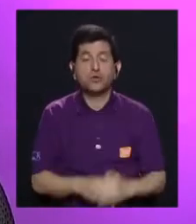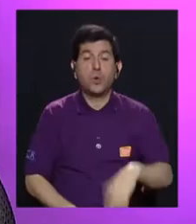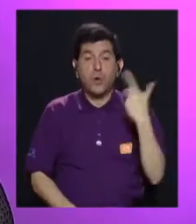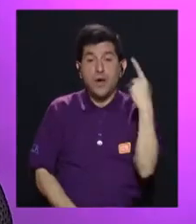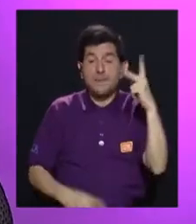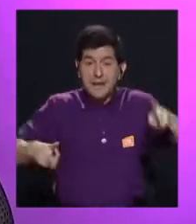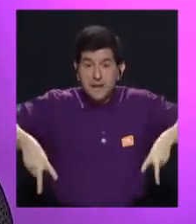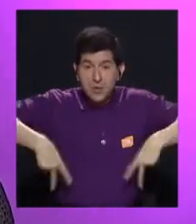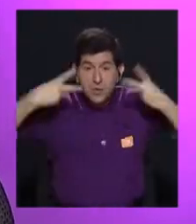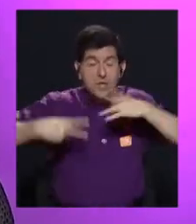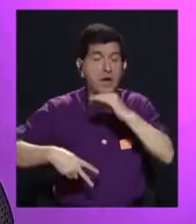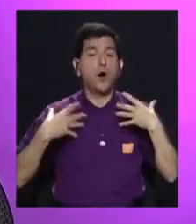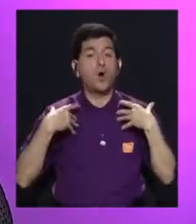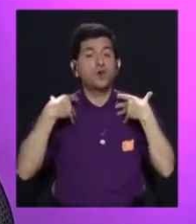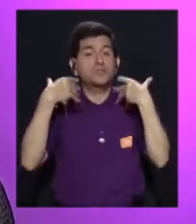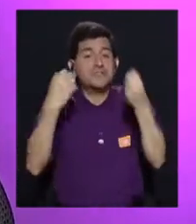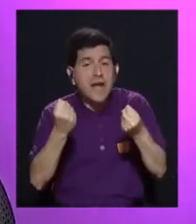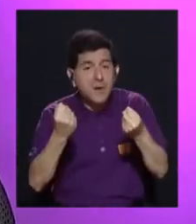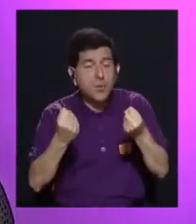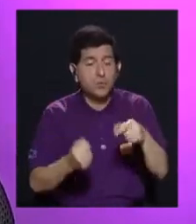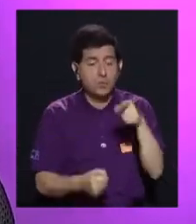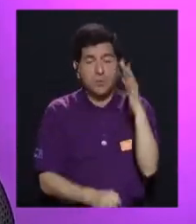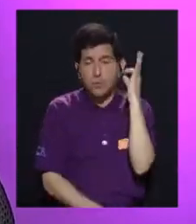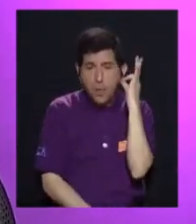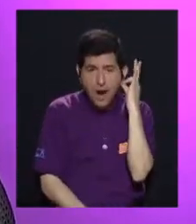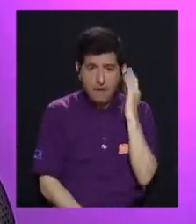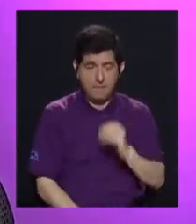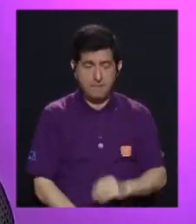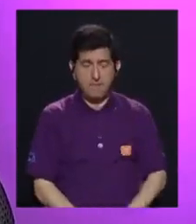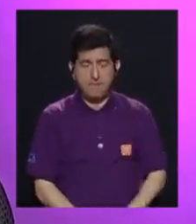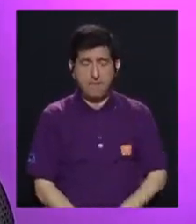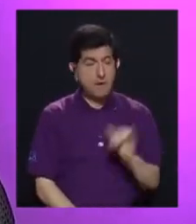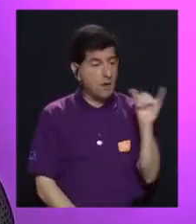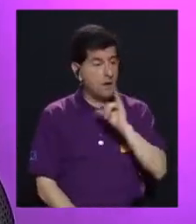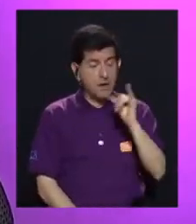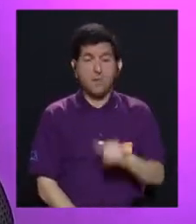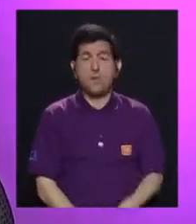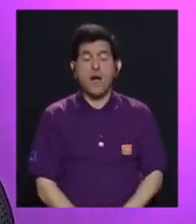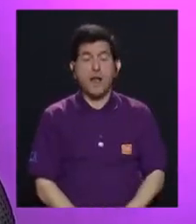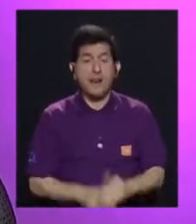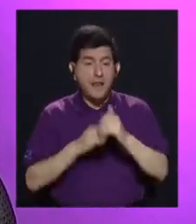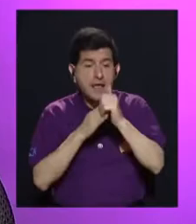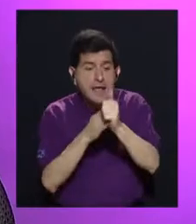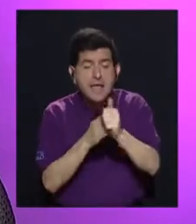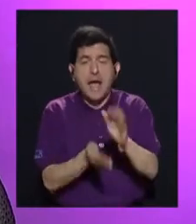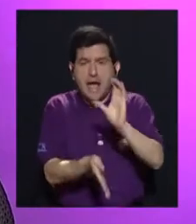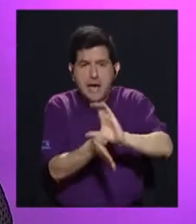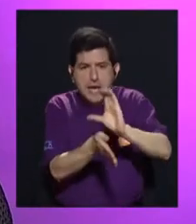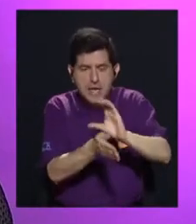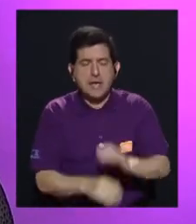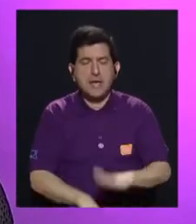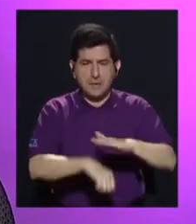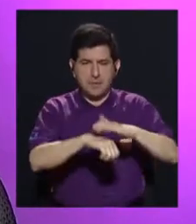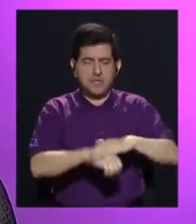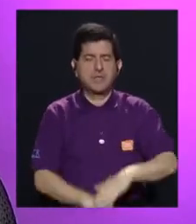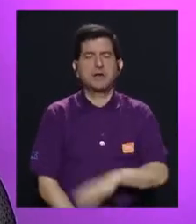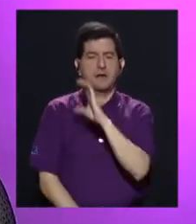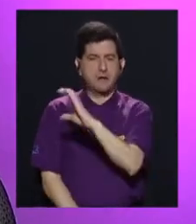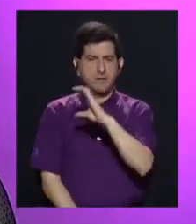la vida o la salud de las mujeres y en este sentido también pues guías clínicas que le permitan a la caja costarricense